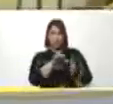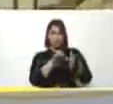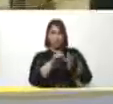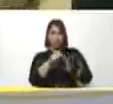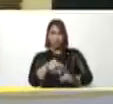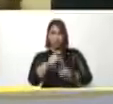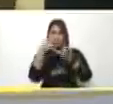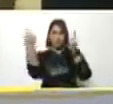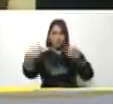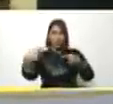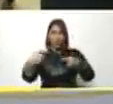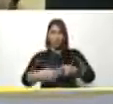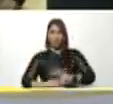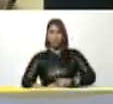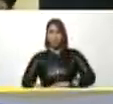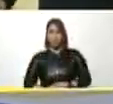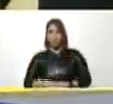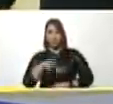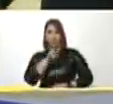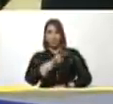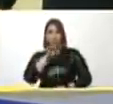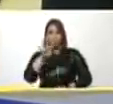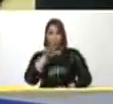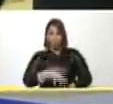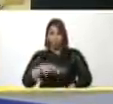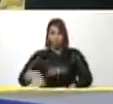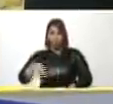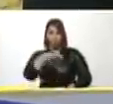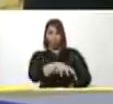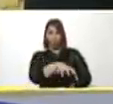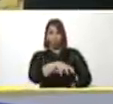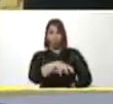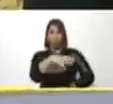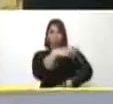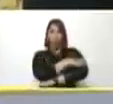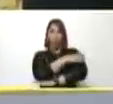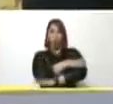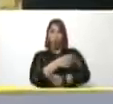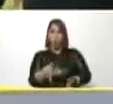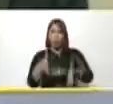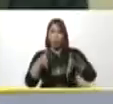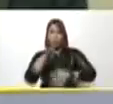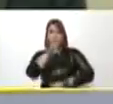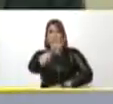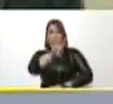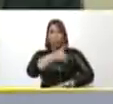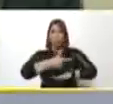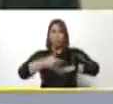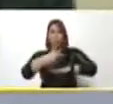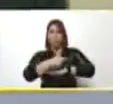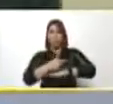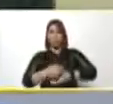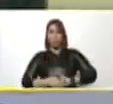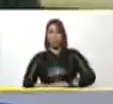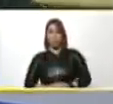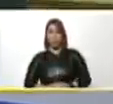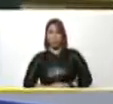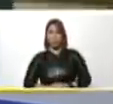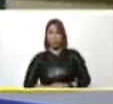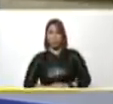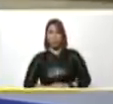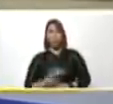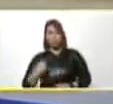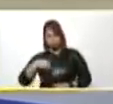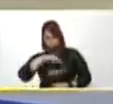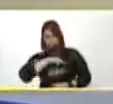elecciones. De las 24 entidades federales, la oposición ganó 4 en buena ley. Lo